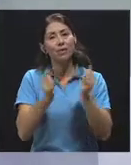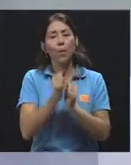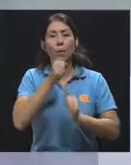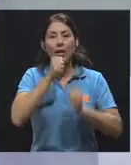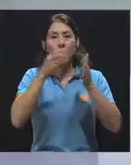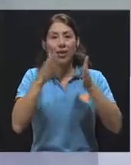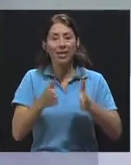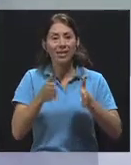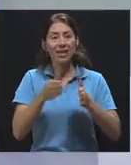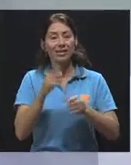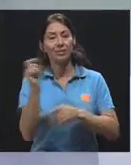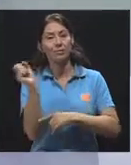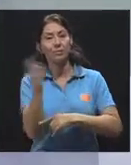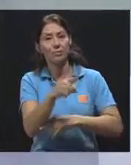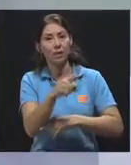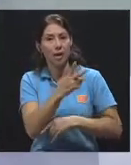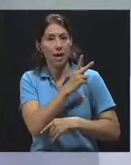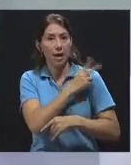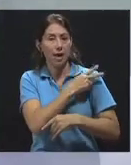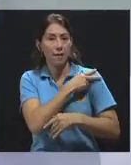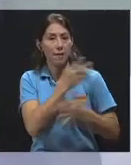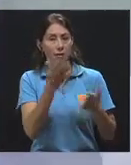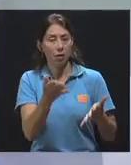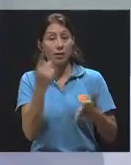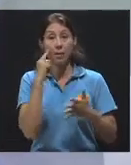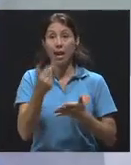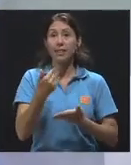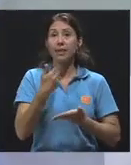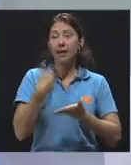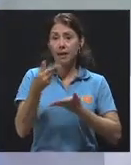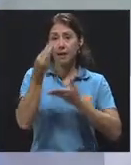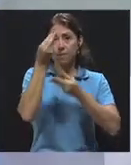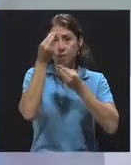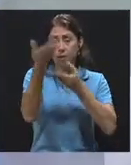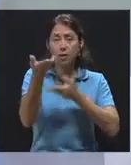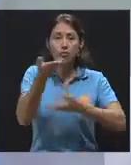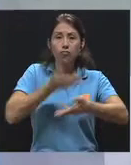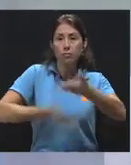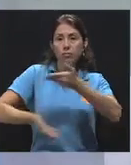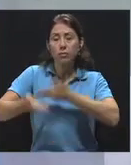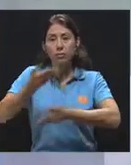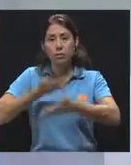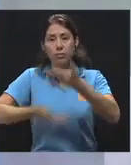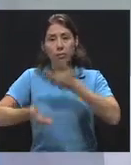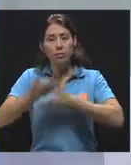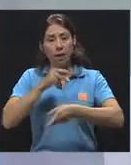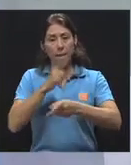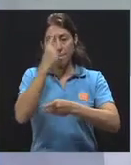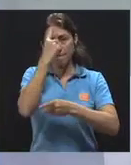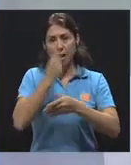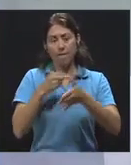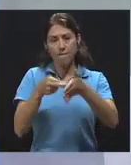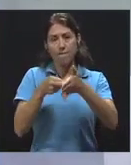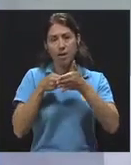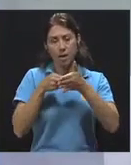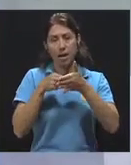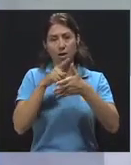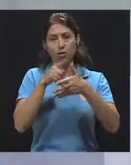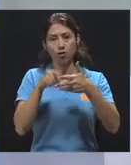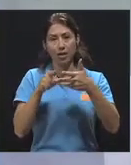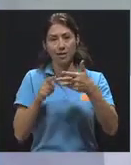a los empleadores para tener un poco el feedback de, claro, del perfil, digamos, que estamos formando en los tres